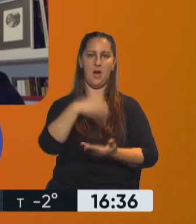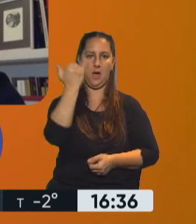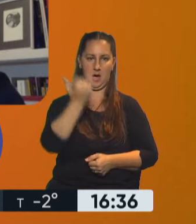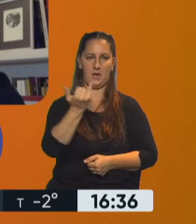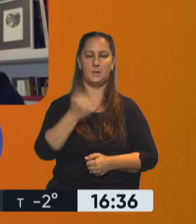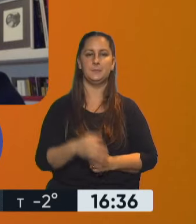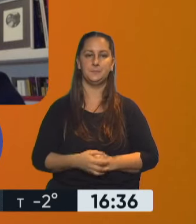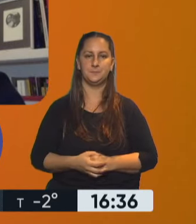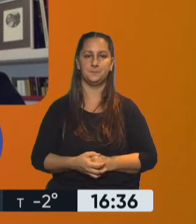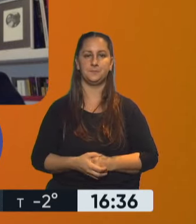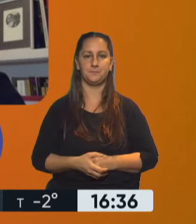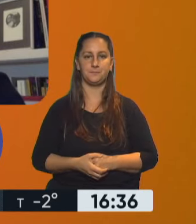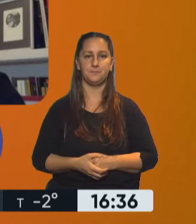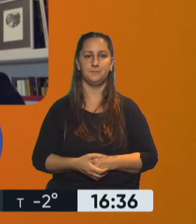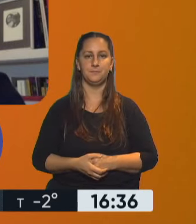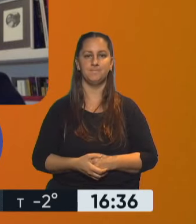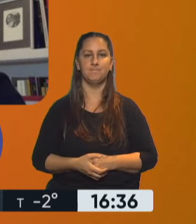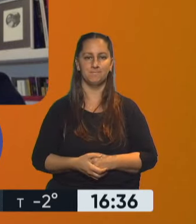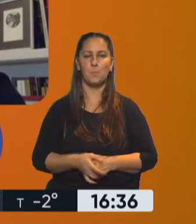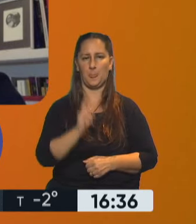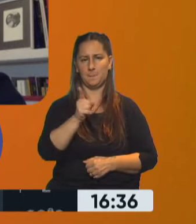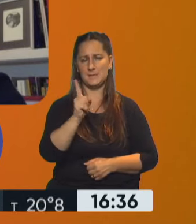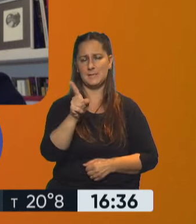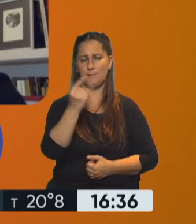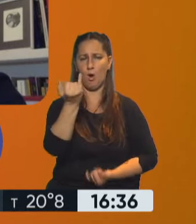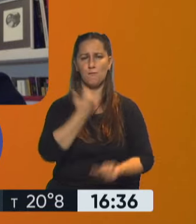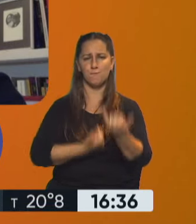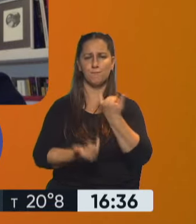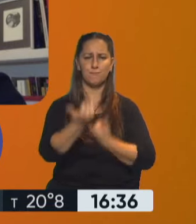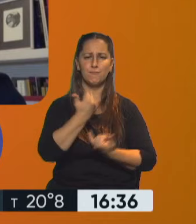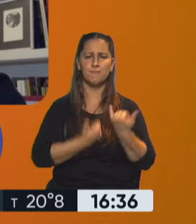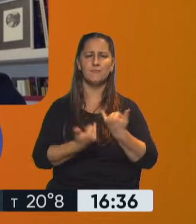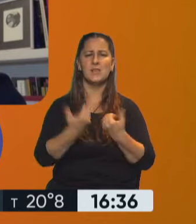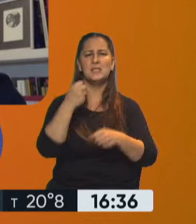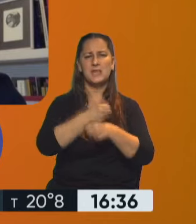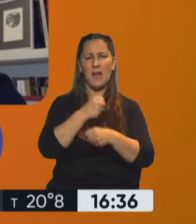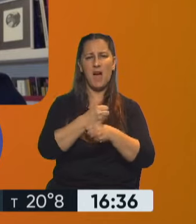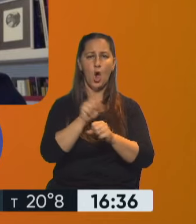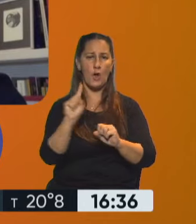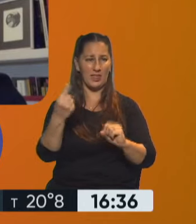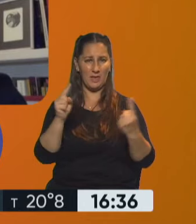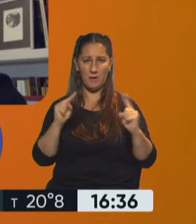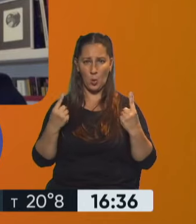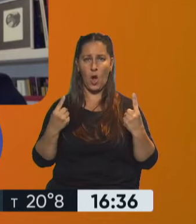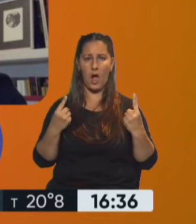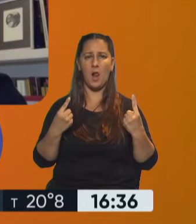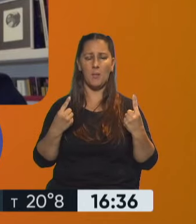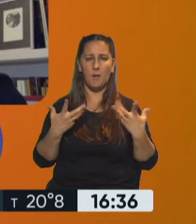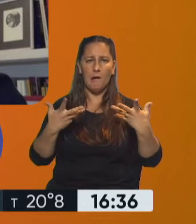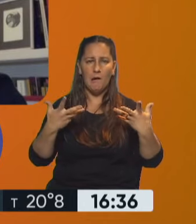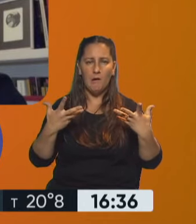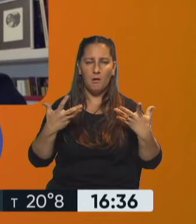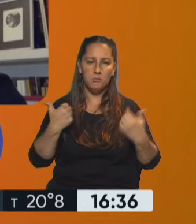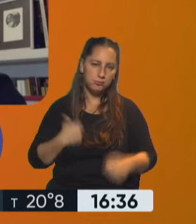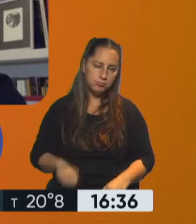O sea que también, bueno, es como vos decís, ¿no? También es el trabajo individual, pero también es desalentador